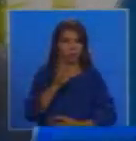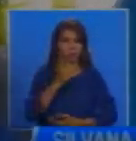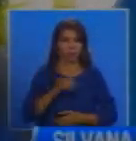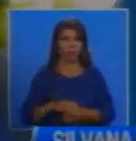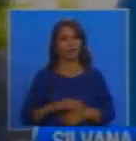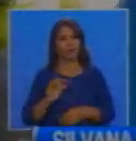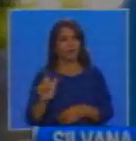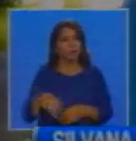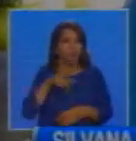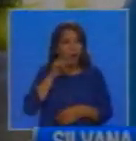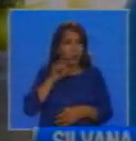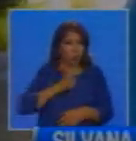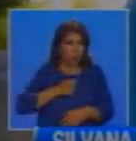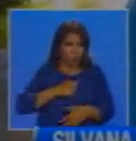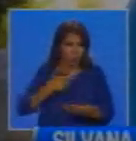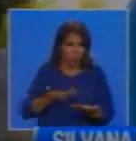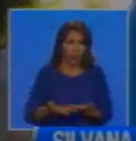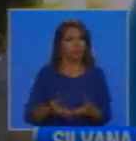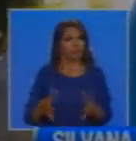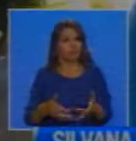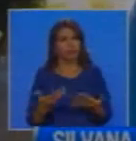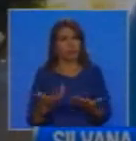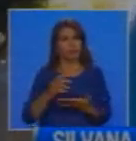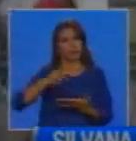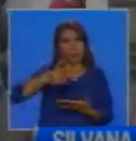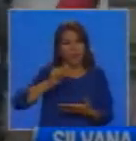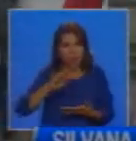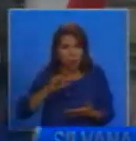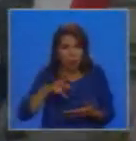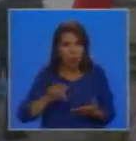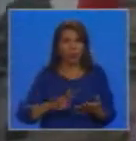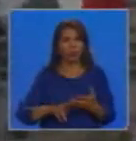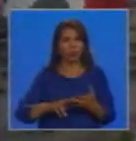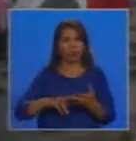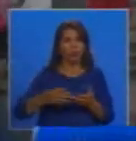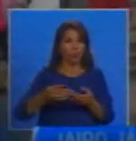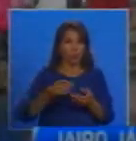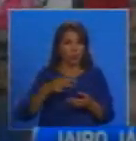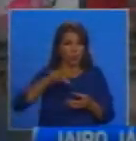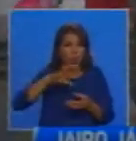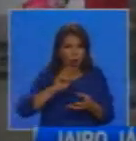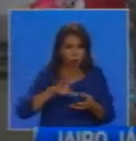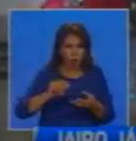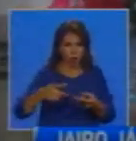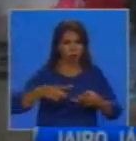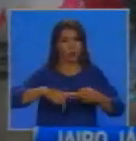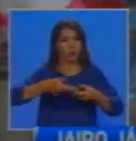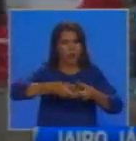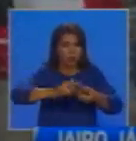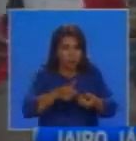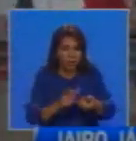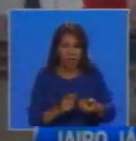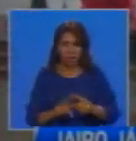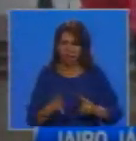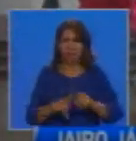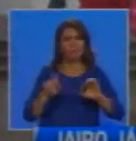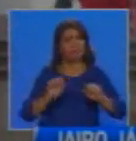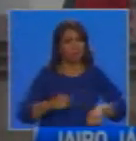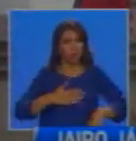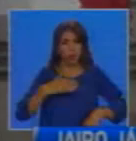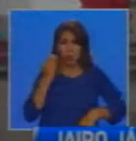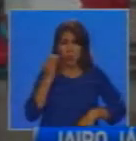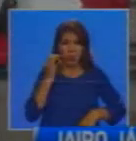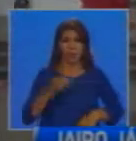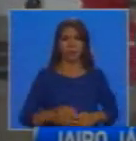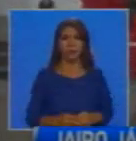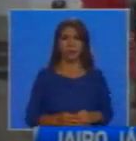de gallina criolla, el champús, morocho, empanadas. Carchi con sus tradiciones, su cultura y sus hermosos paisajes los espera